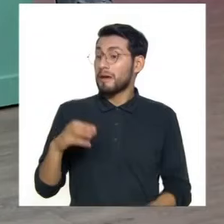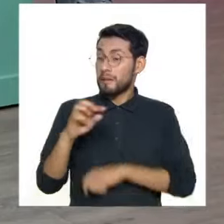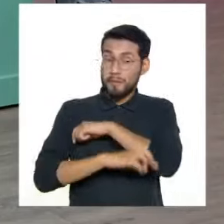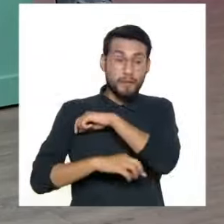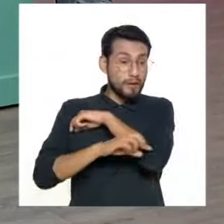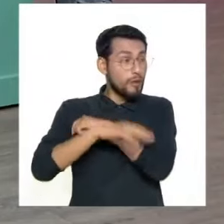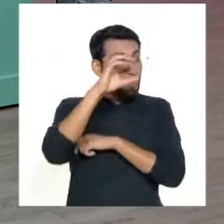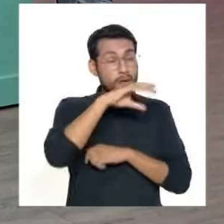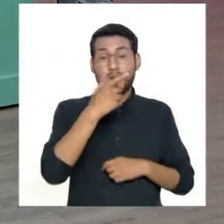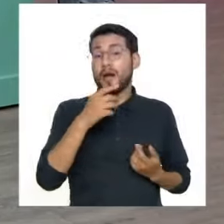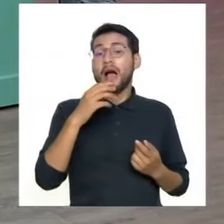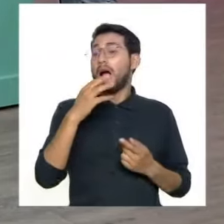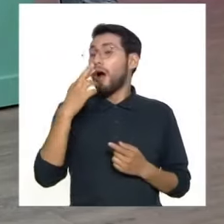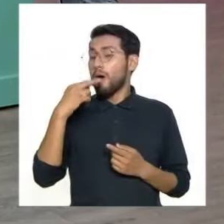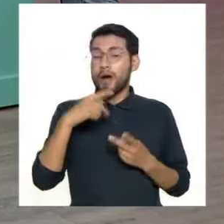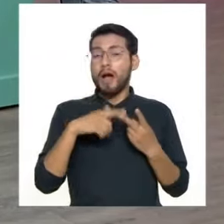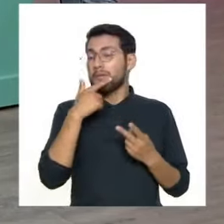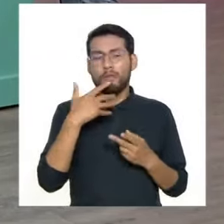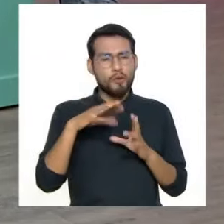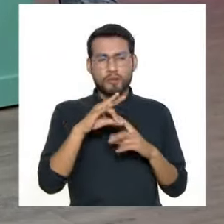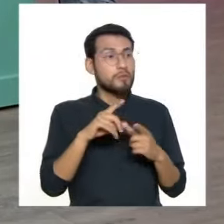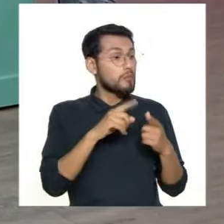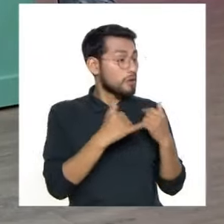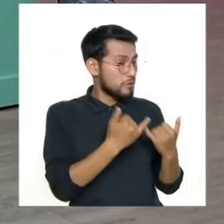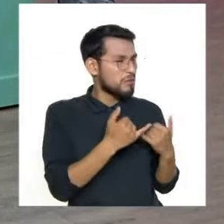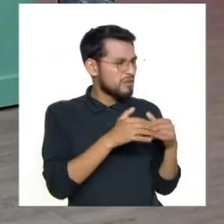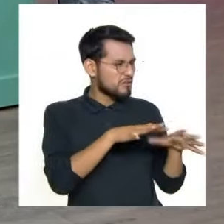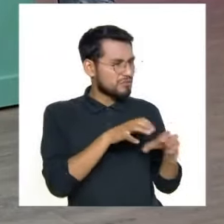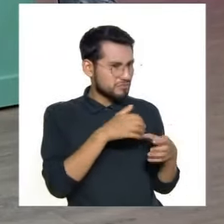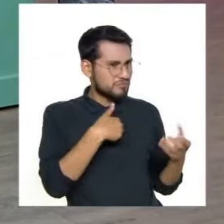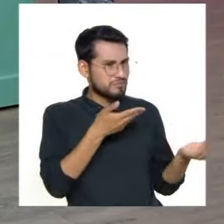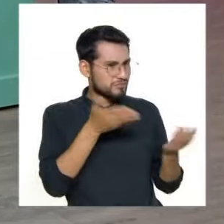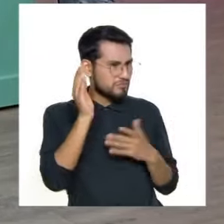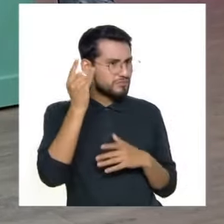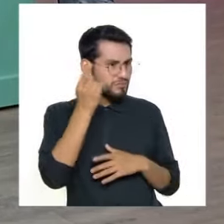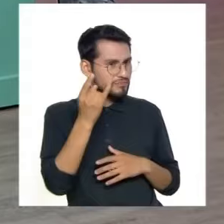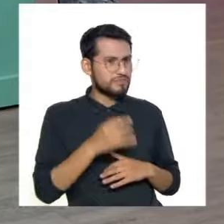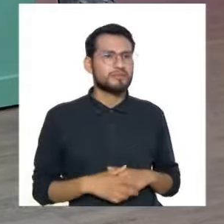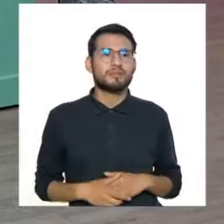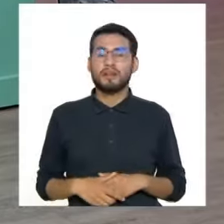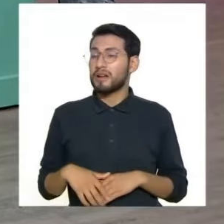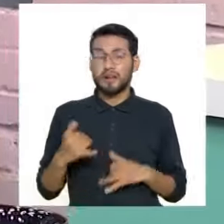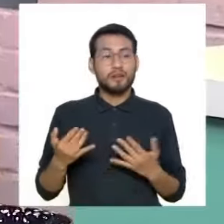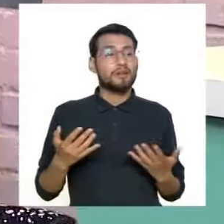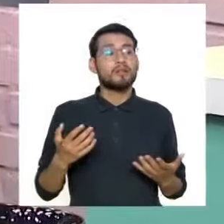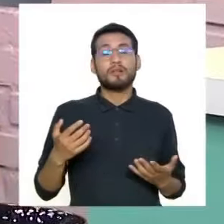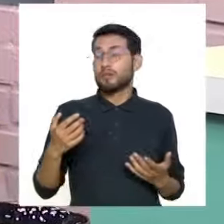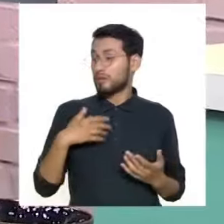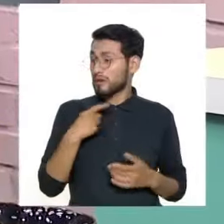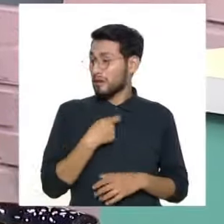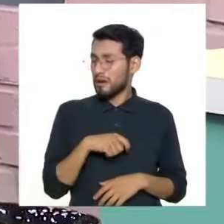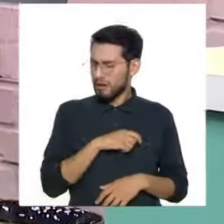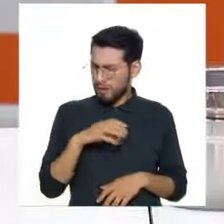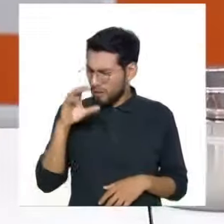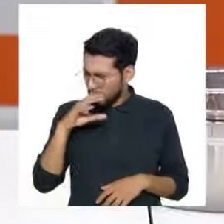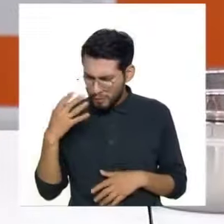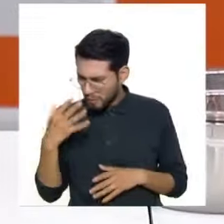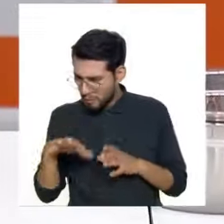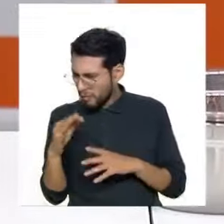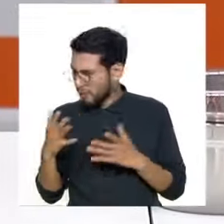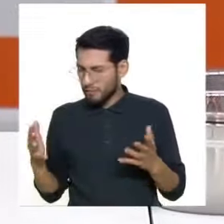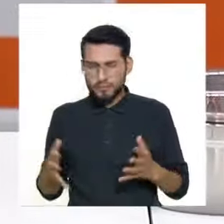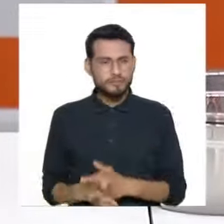no encuentras aquí panca no encuentras aquí encuentas aunque ahora y congelado bastante en Estados Unidos por ejemplo esto en España y no encontraba por ningún